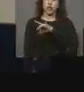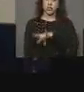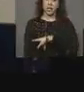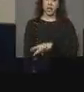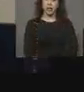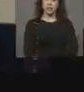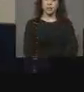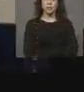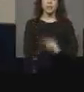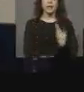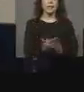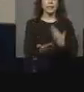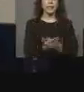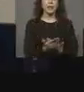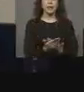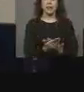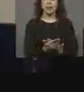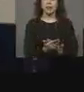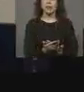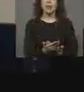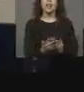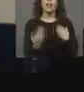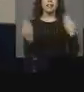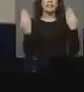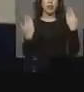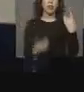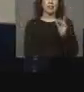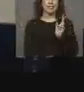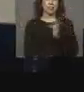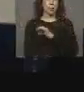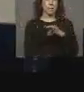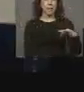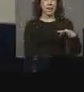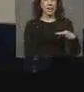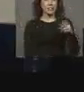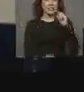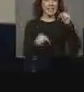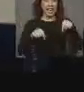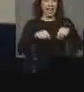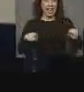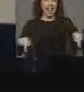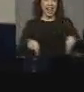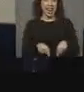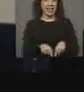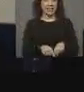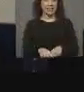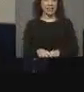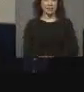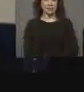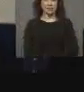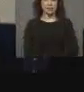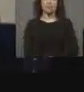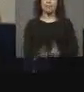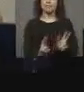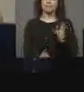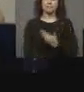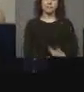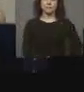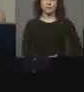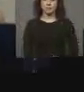Y aprovecho finalmente, antes de concluir, de saludar al señor ministro que se encuentra en la sala por su intermedio, presidente. He dicho.